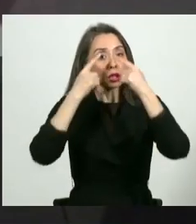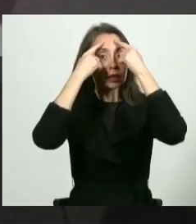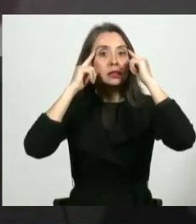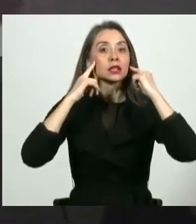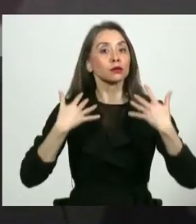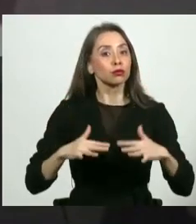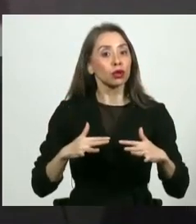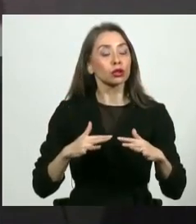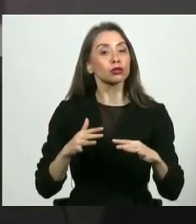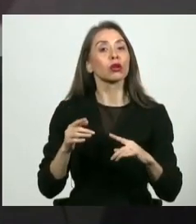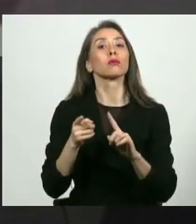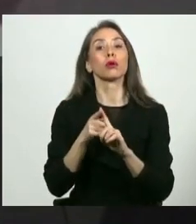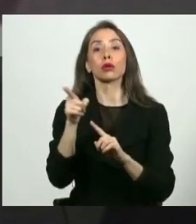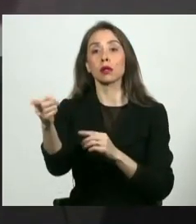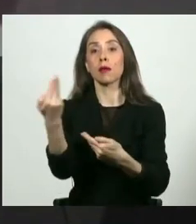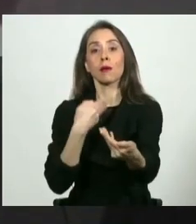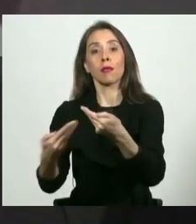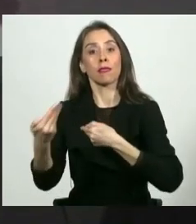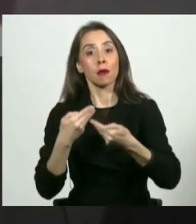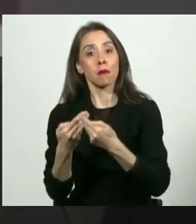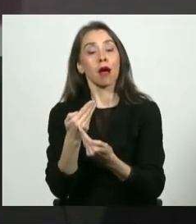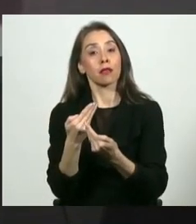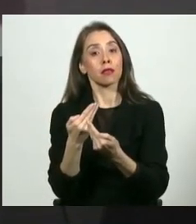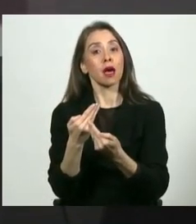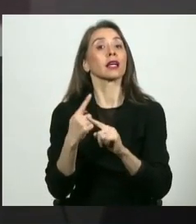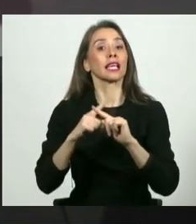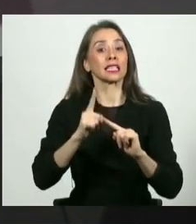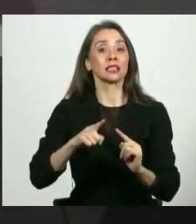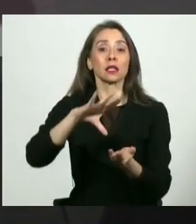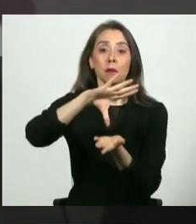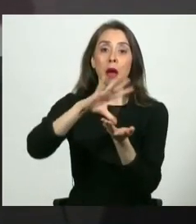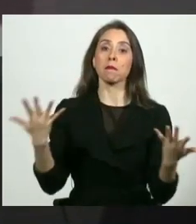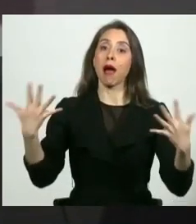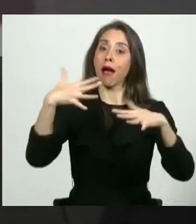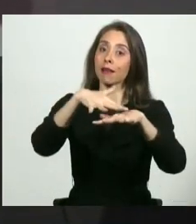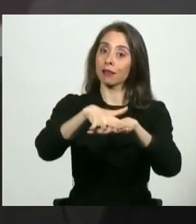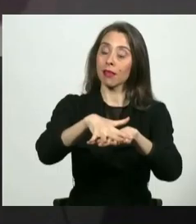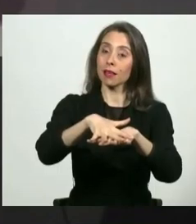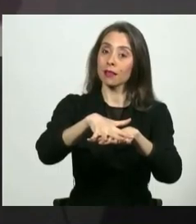por hacernos cargo de las demandas que exige tener un país más integrado y dar